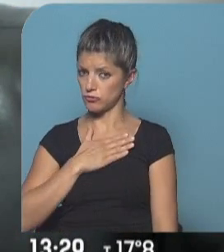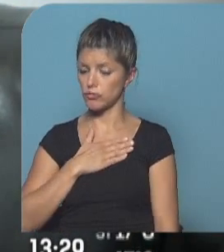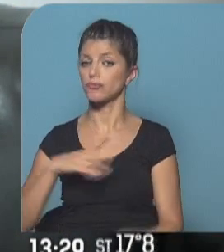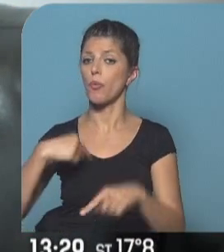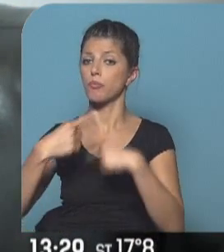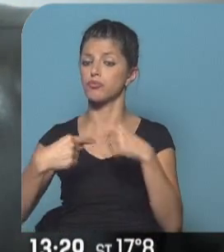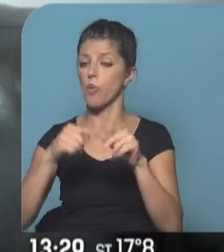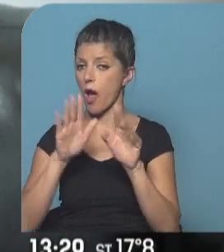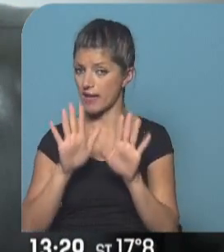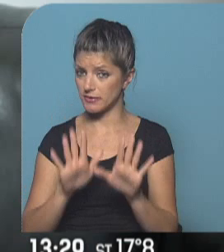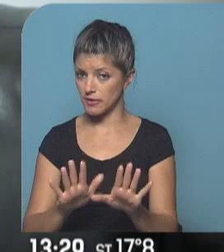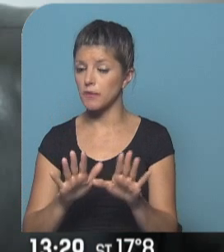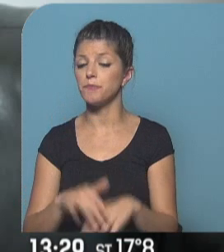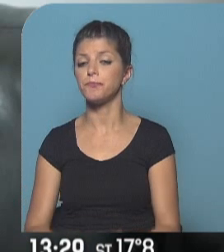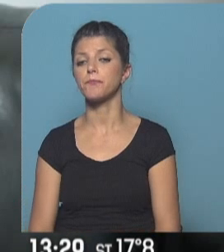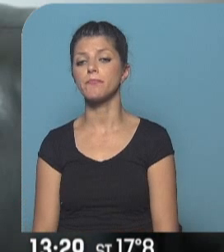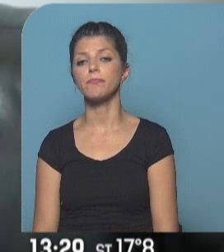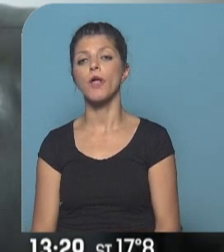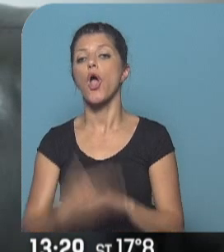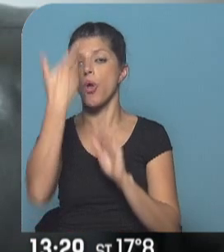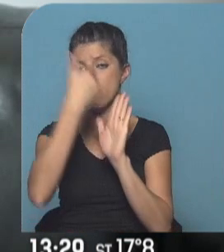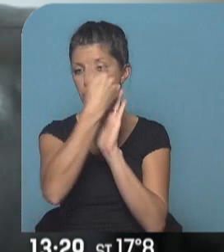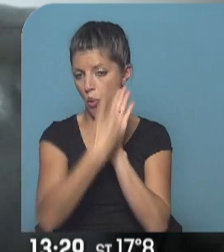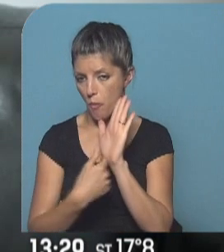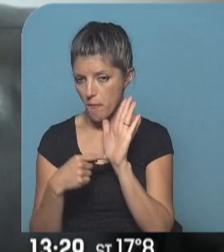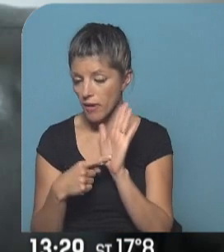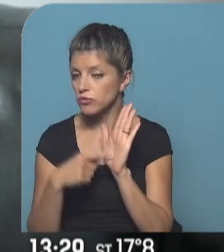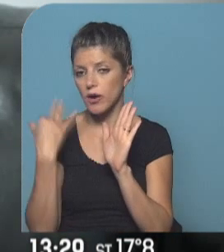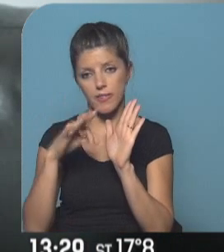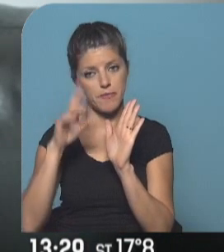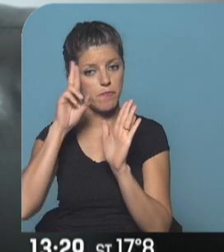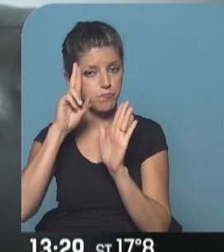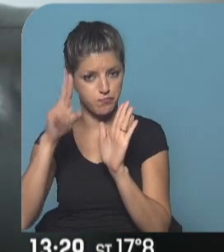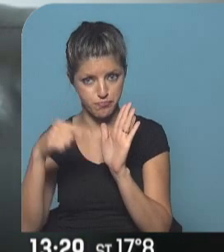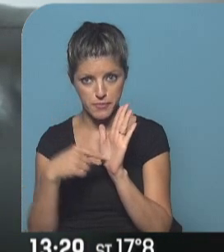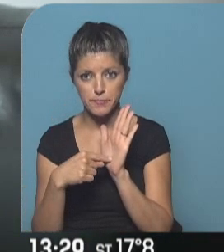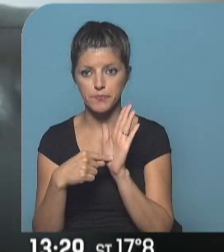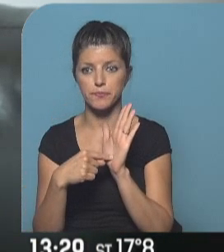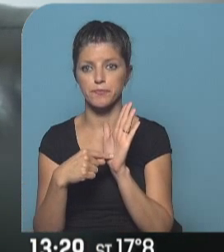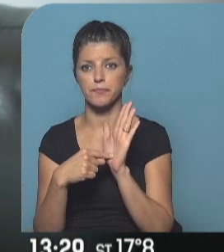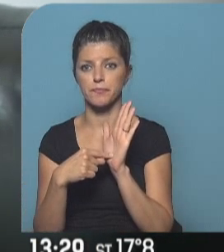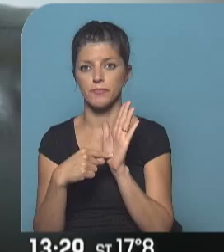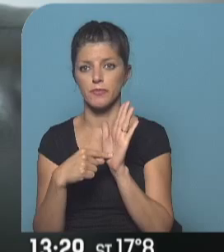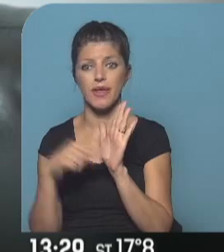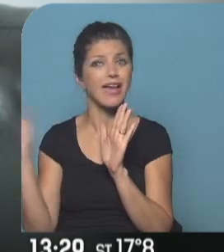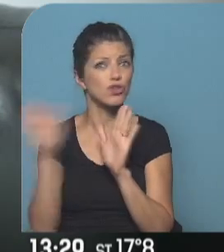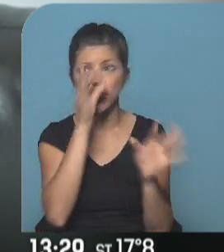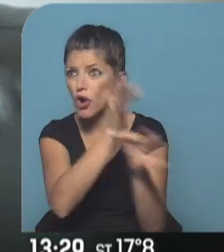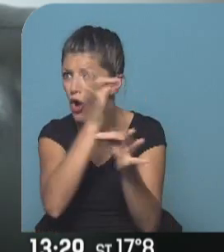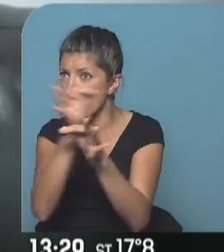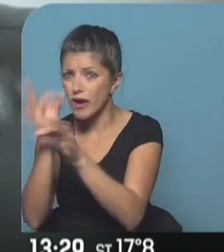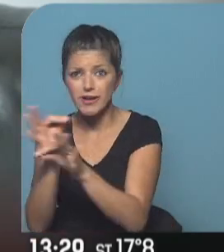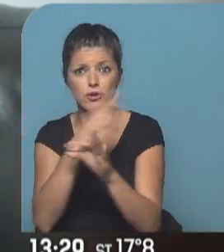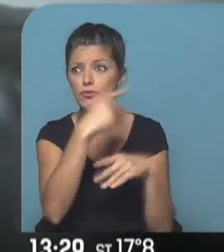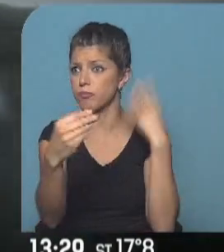currículo nacional, como digo, es un documento que debe ser implementado en todas las escuelas de